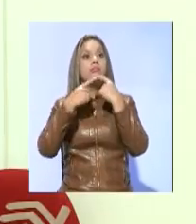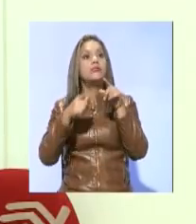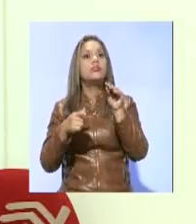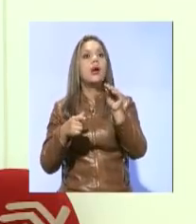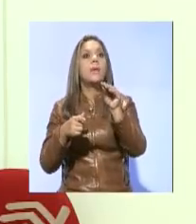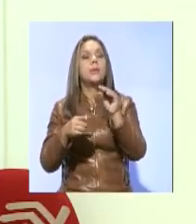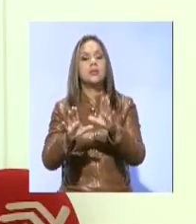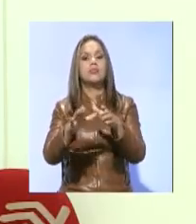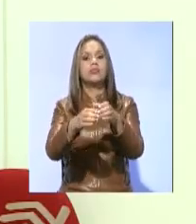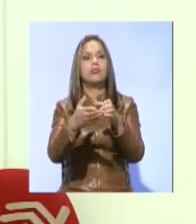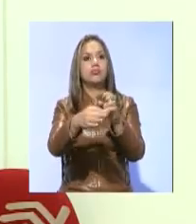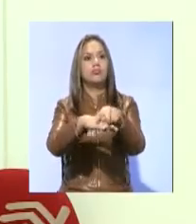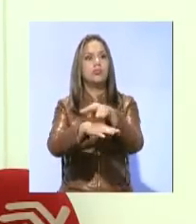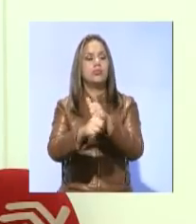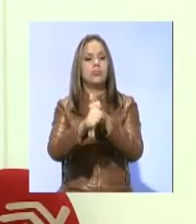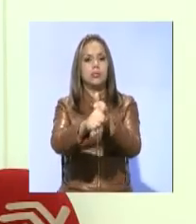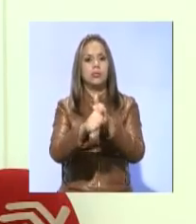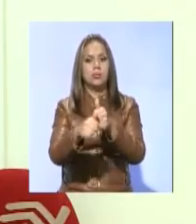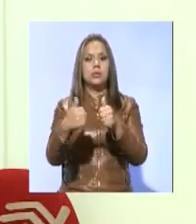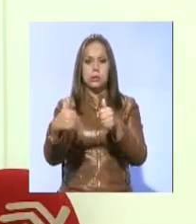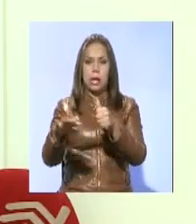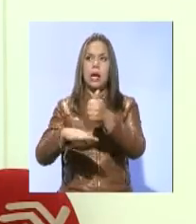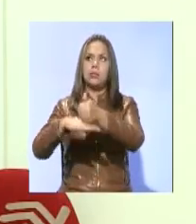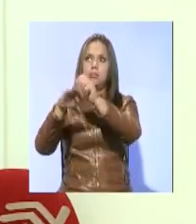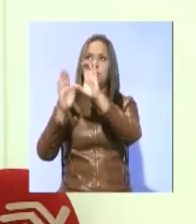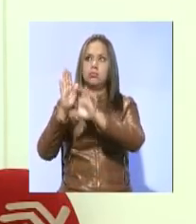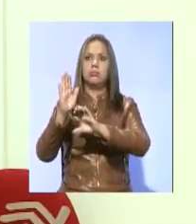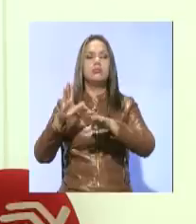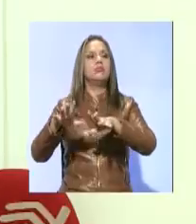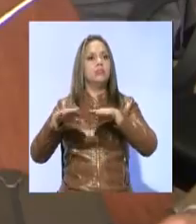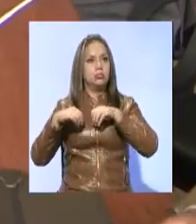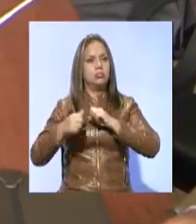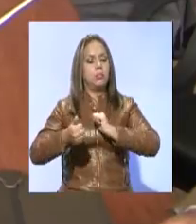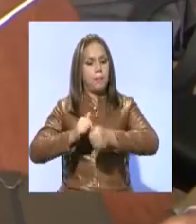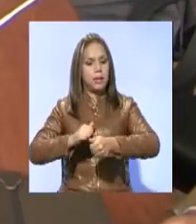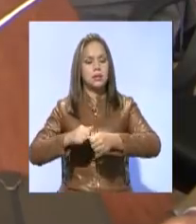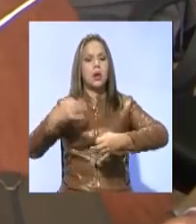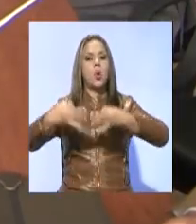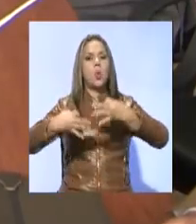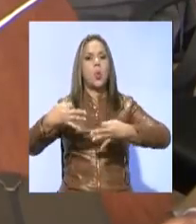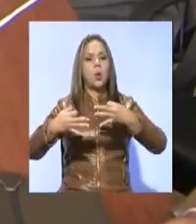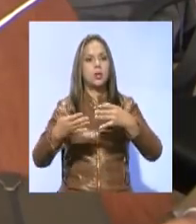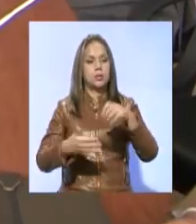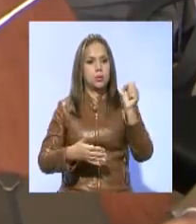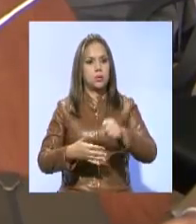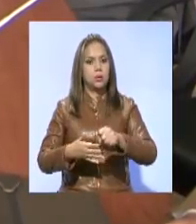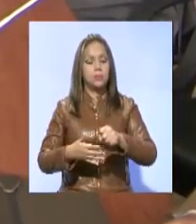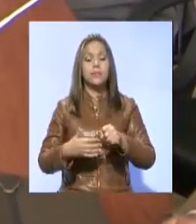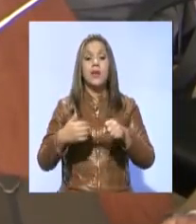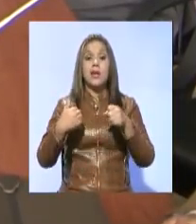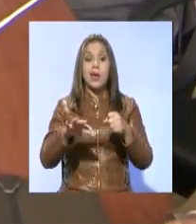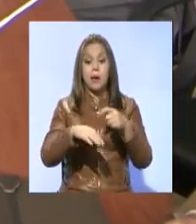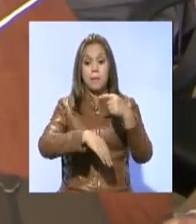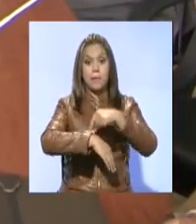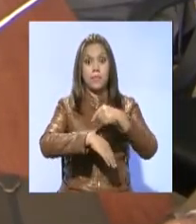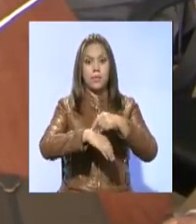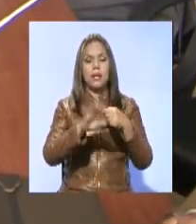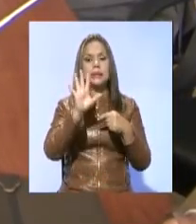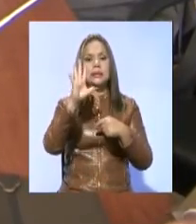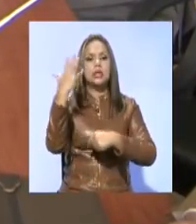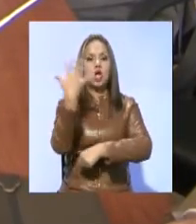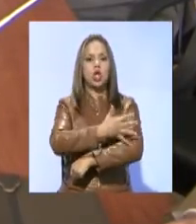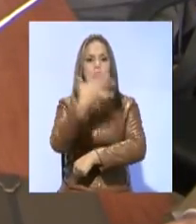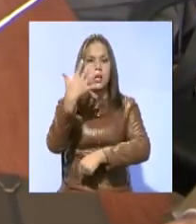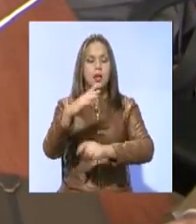de Fiscalización sobre el dictamen de admisibilidad de la Corte Constitucional. De ahí, se abre un plazo de hasta 5 días para que la